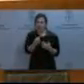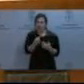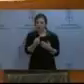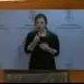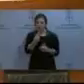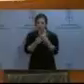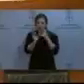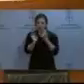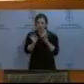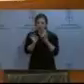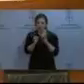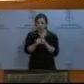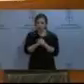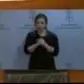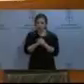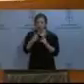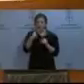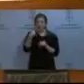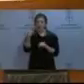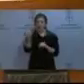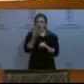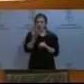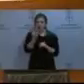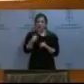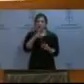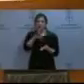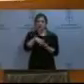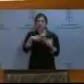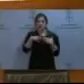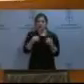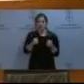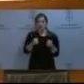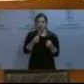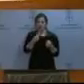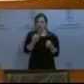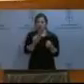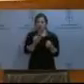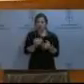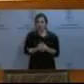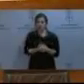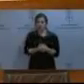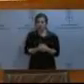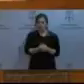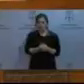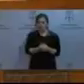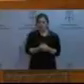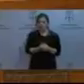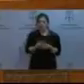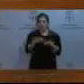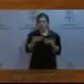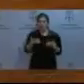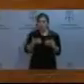parte objetiva, se decía acerca del centro de salud, la tengo aquí, voy a leer textualmente,